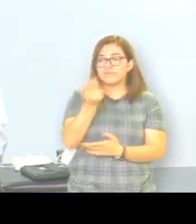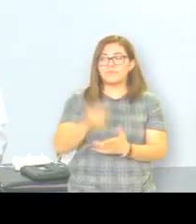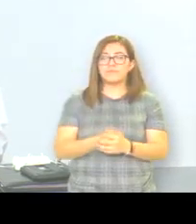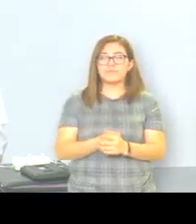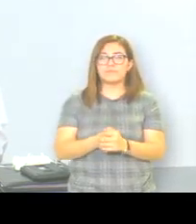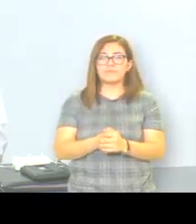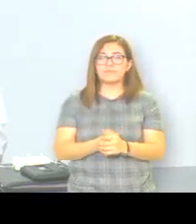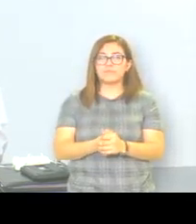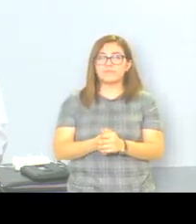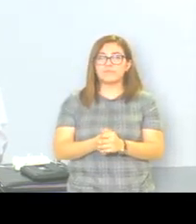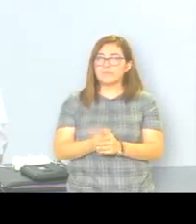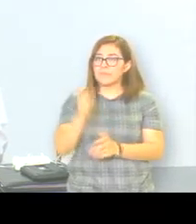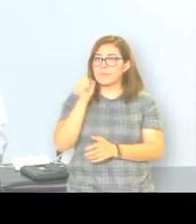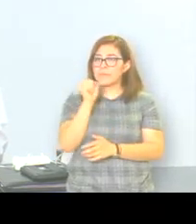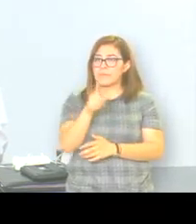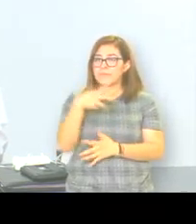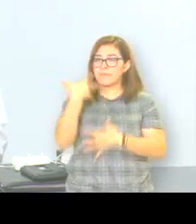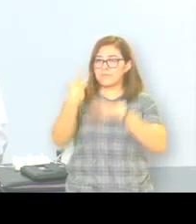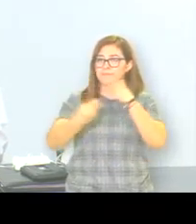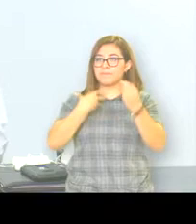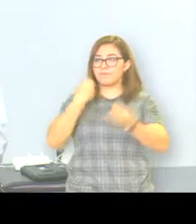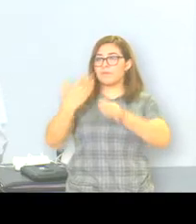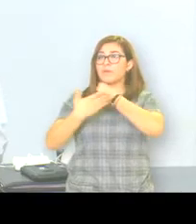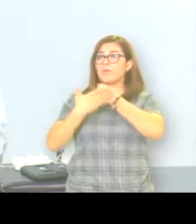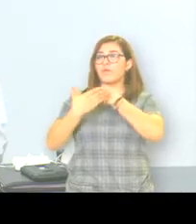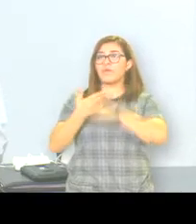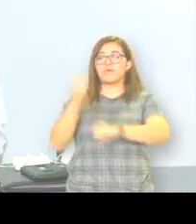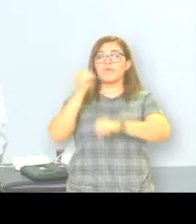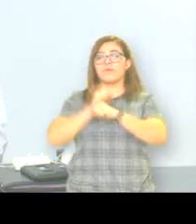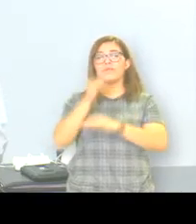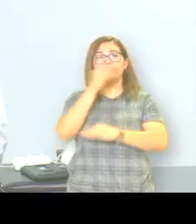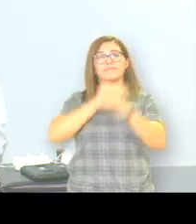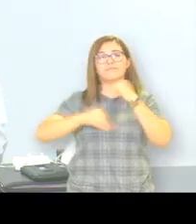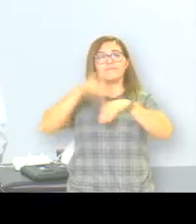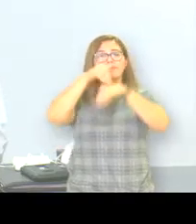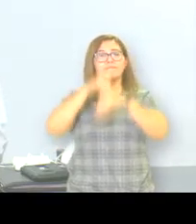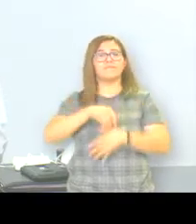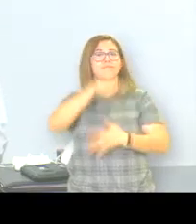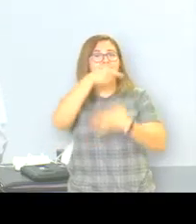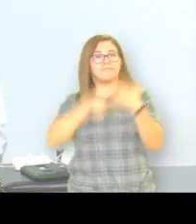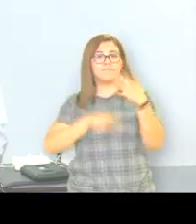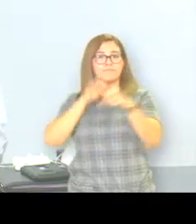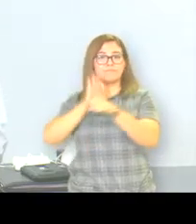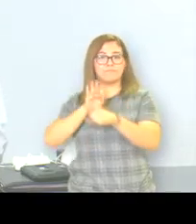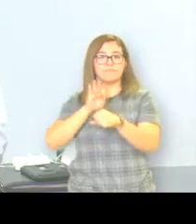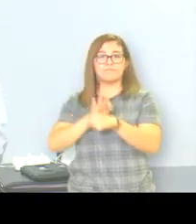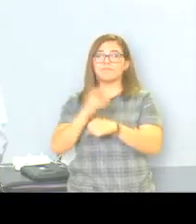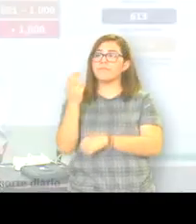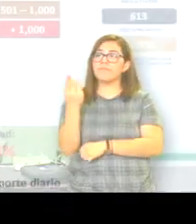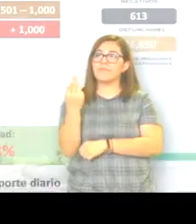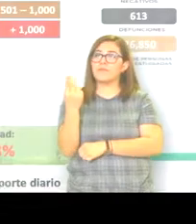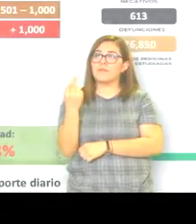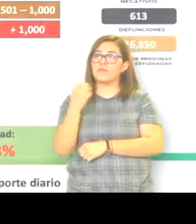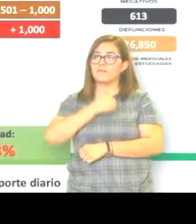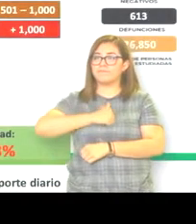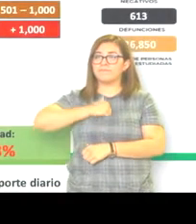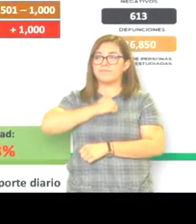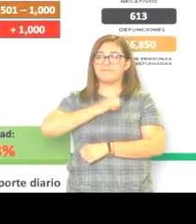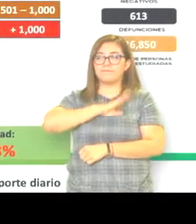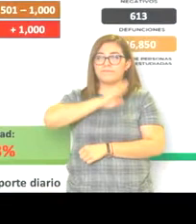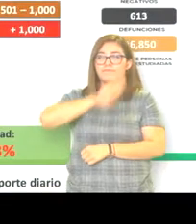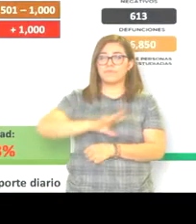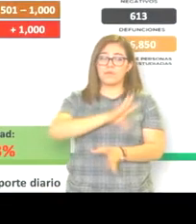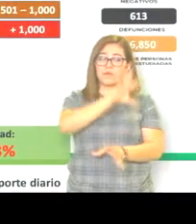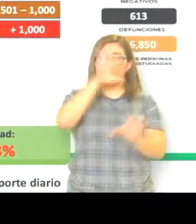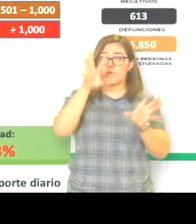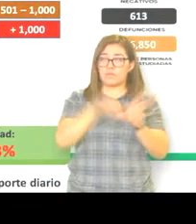innecesarias en esta epidemia en las próximas semanas con las medidas preventivas. Y con estas 25 lamentables defunciones,